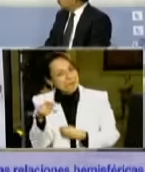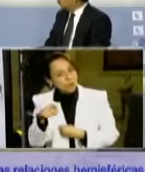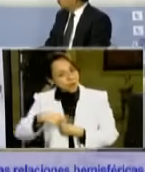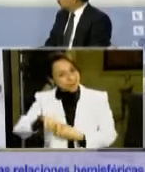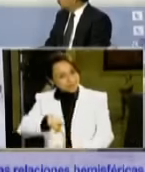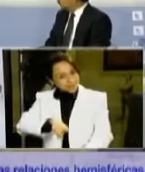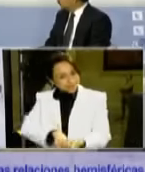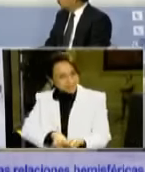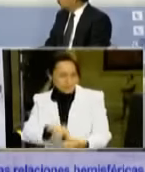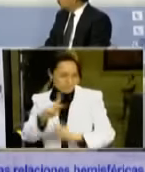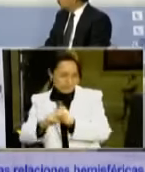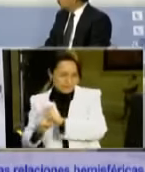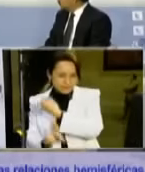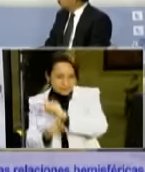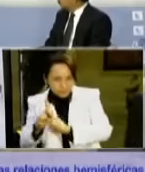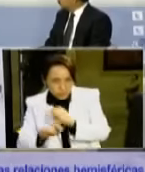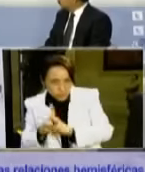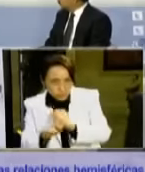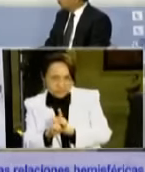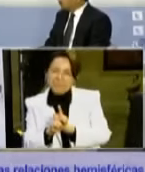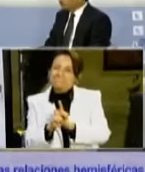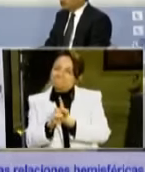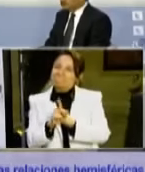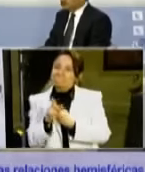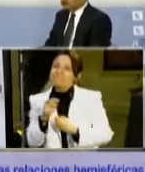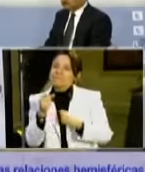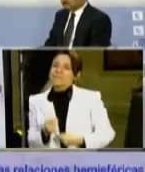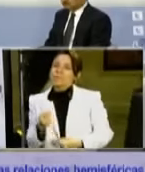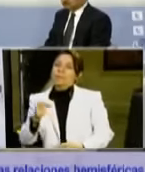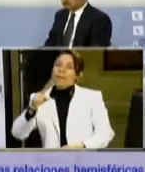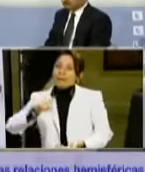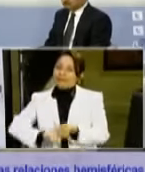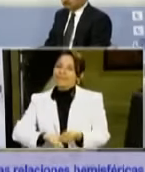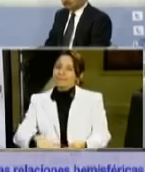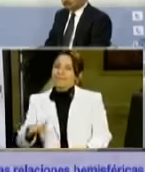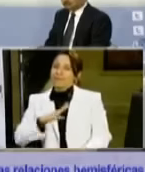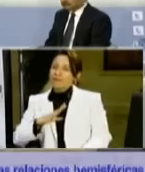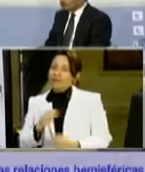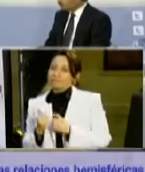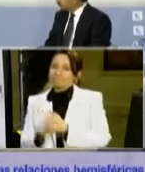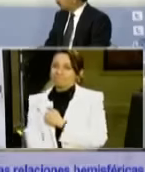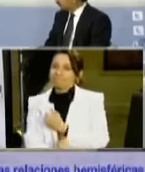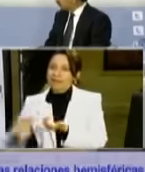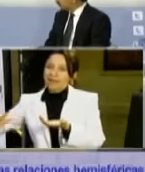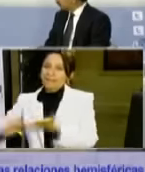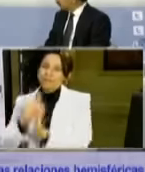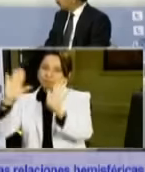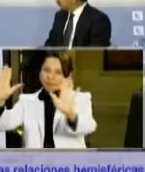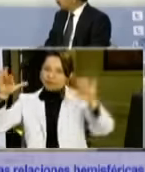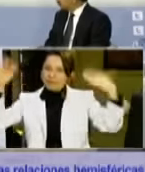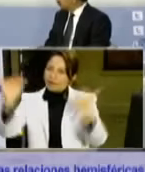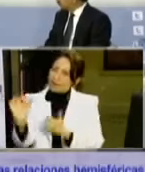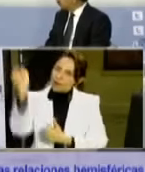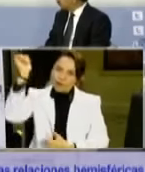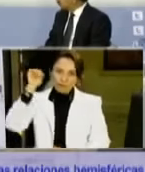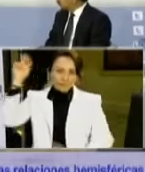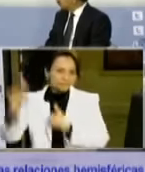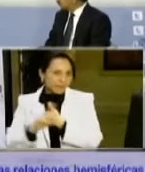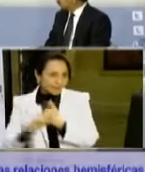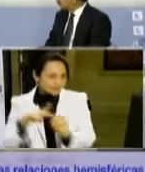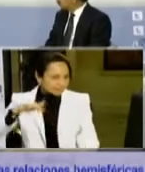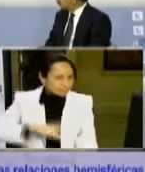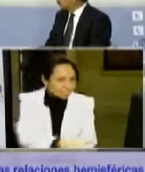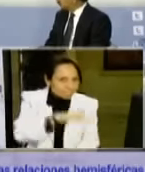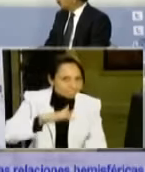potencias, pero el simplismo de pensar que ellos eran generados solamente por la confrontación ideológica y por